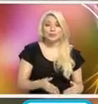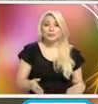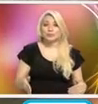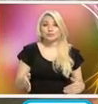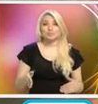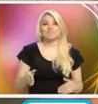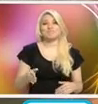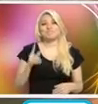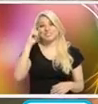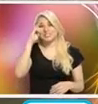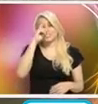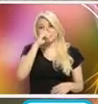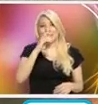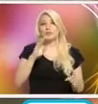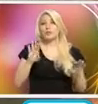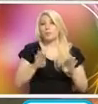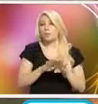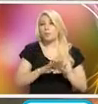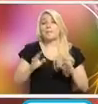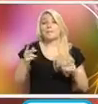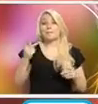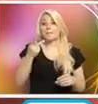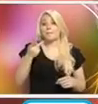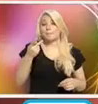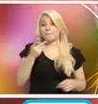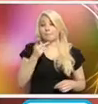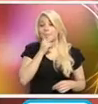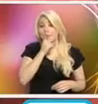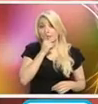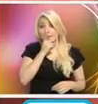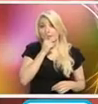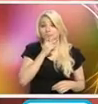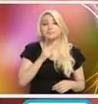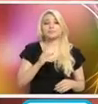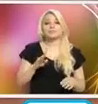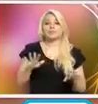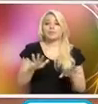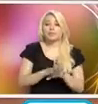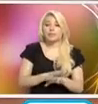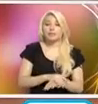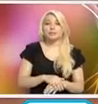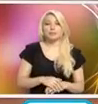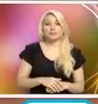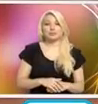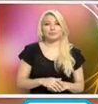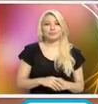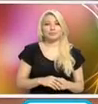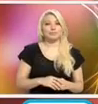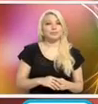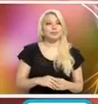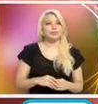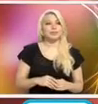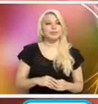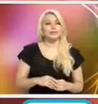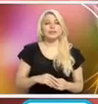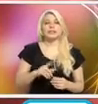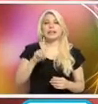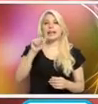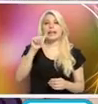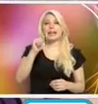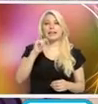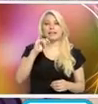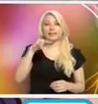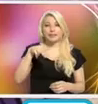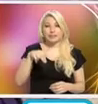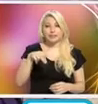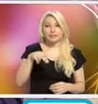algunos cambios y ajustes para corregir si es que algo hiciste mal. Okay. La palabra adolescencia viene de latín, que quiere decir adolescere.